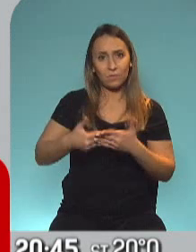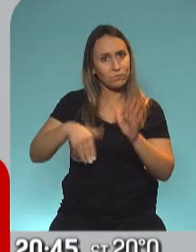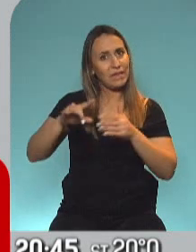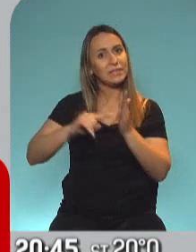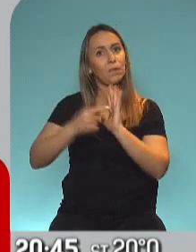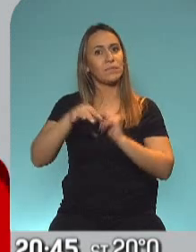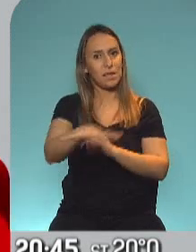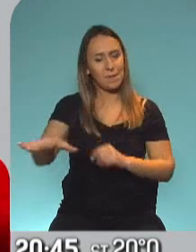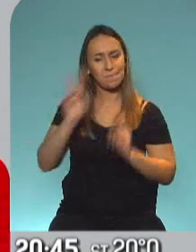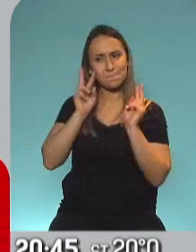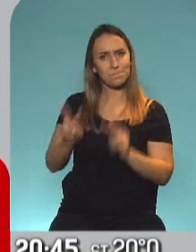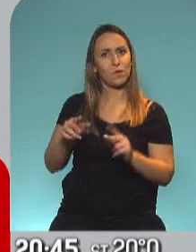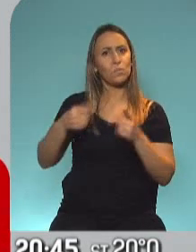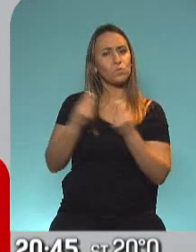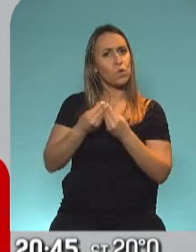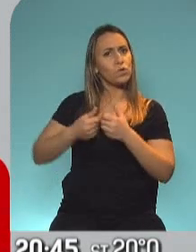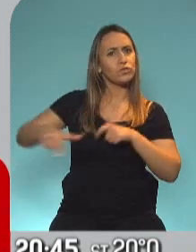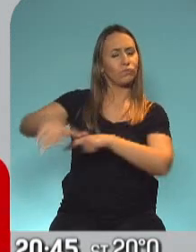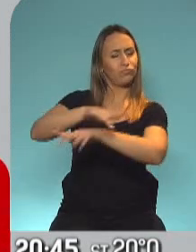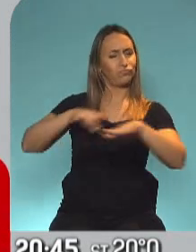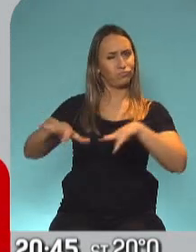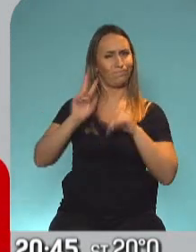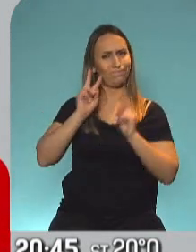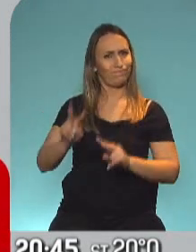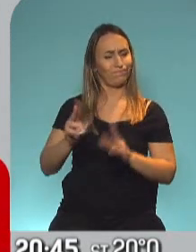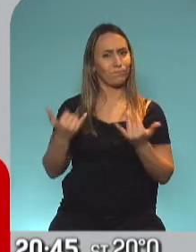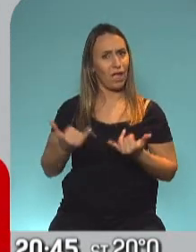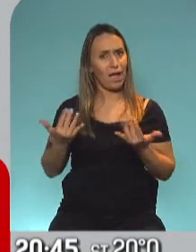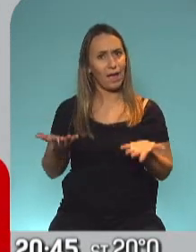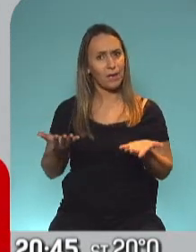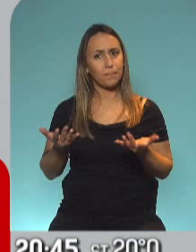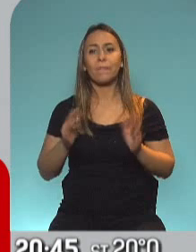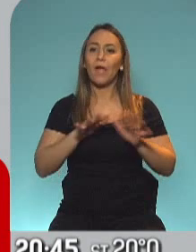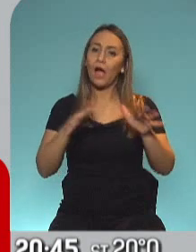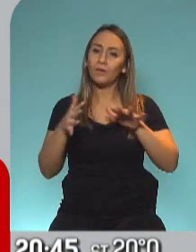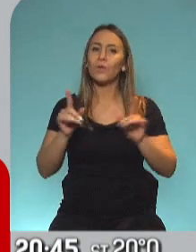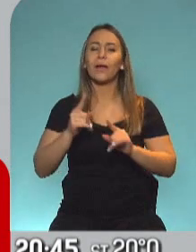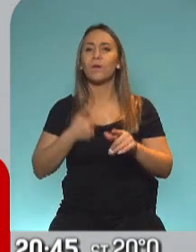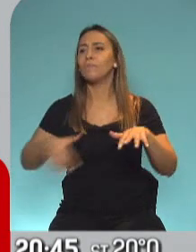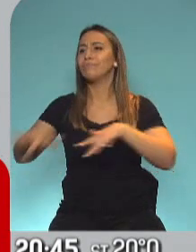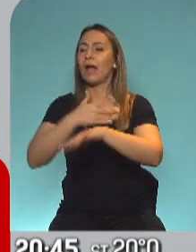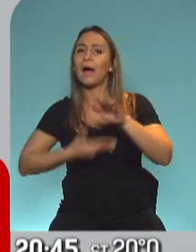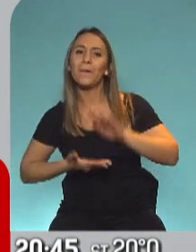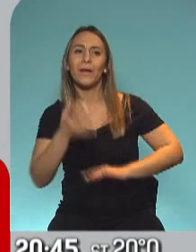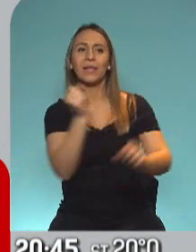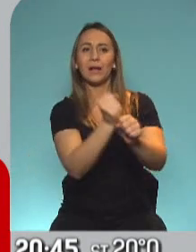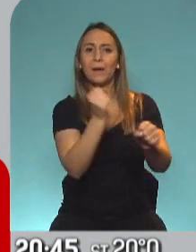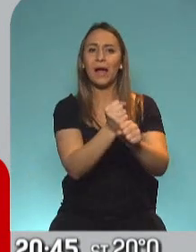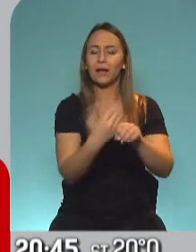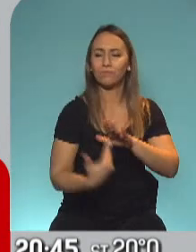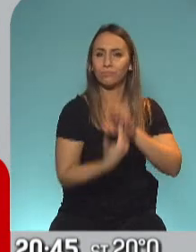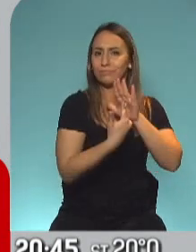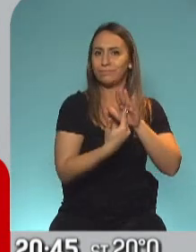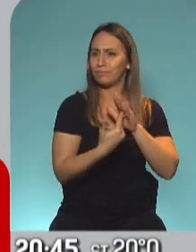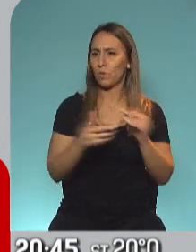Aires, donde se circula demasiado, a veces sin estar yendo a prestar un trabajo exceptuado o esencial,